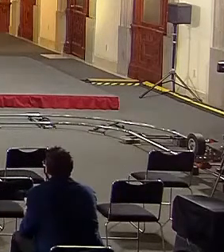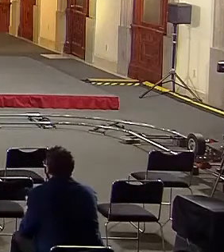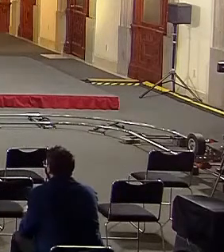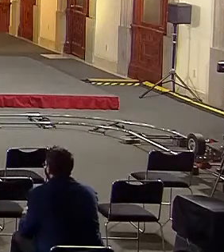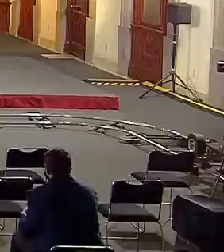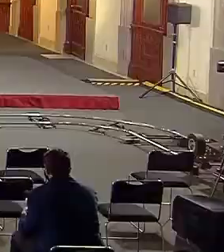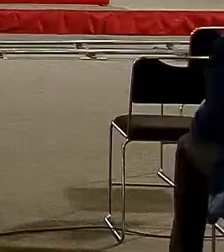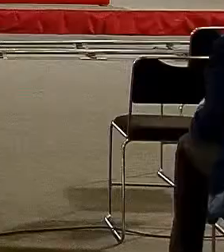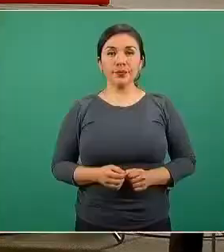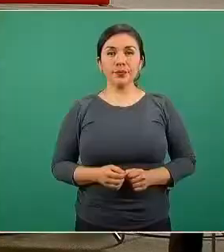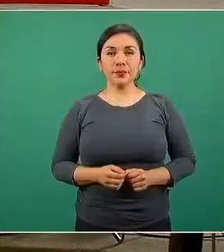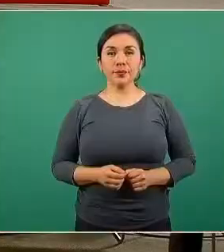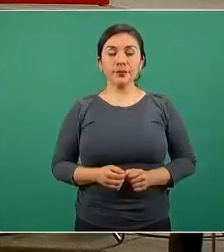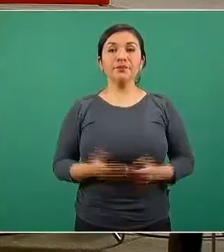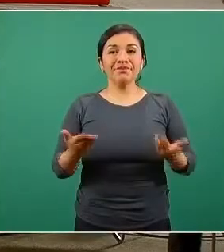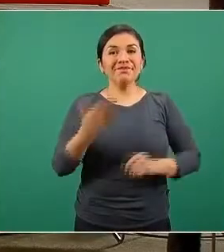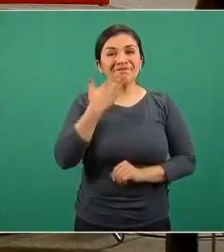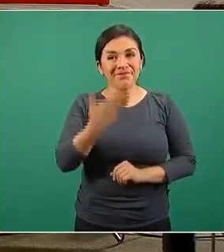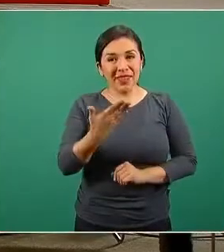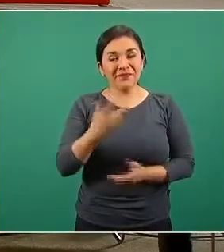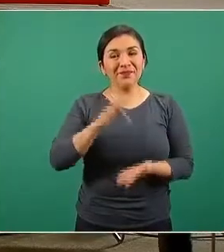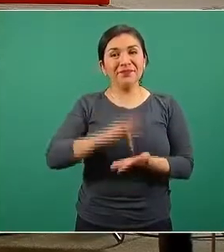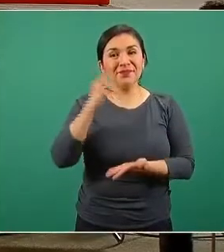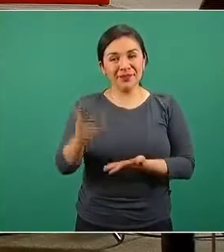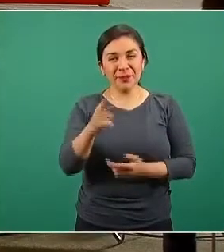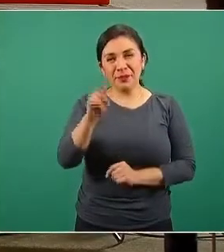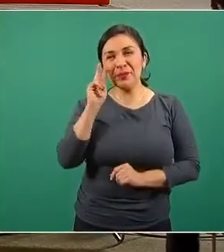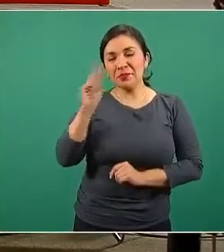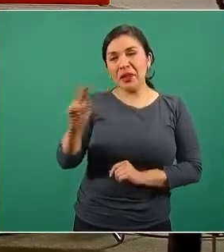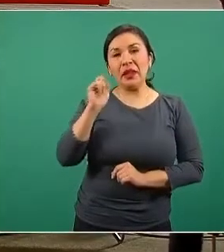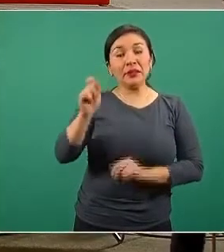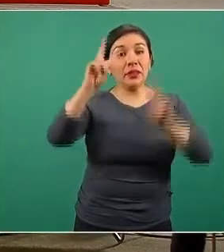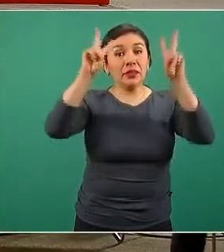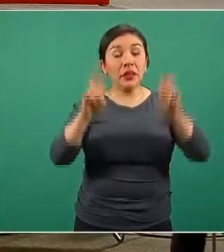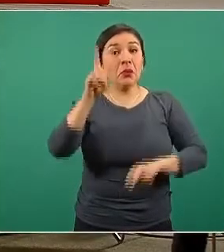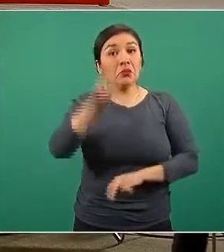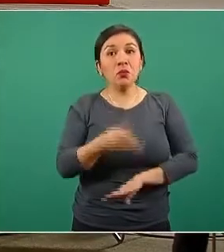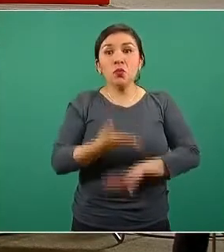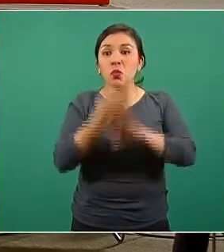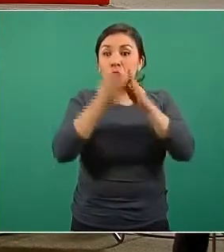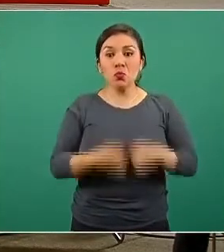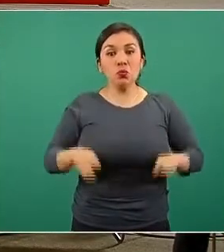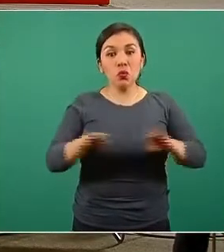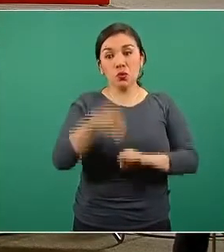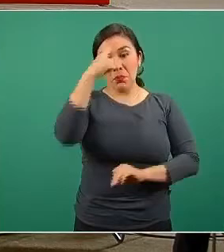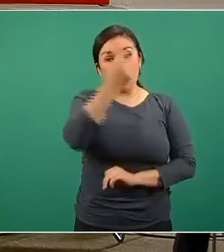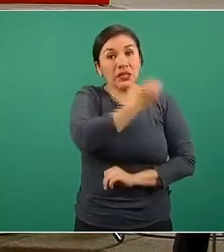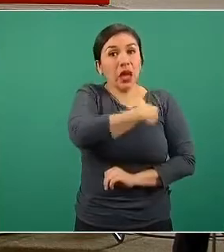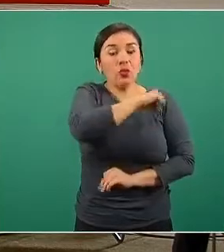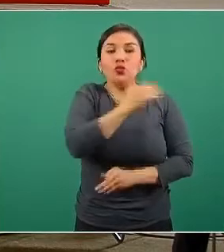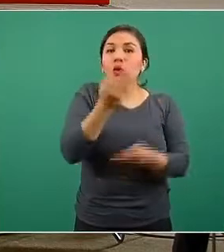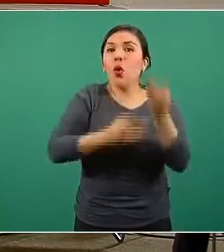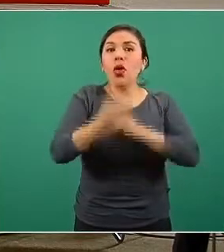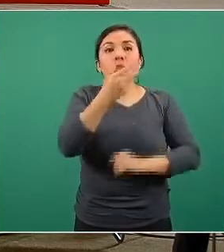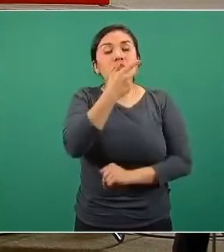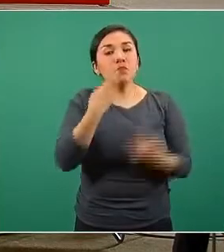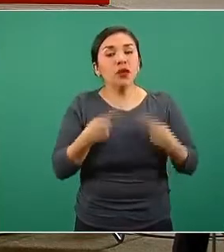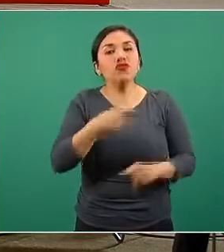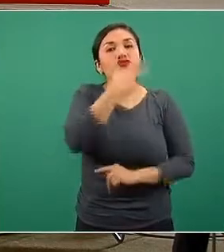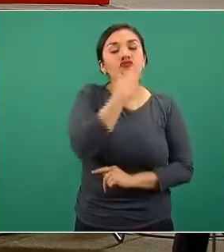Pues muchísimas gracias. Como ven, son temas sumamente importantes para la salud de todas y todos